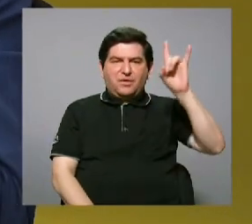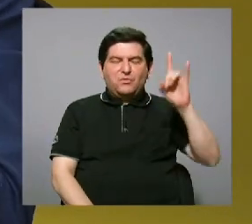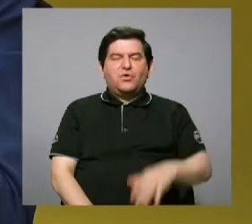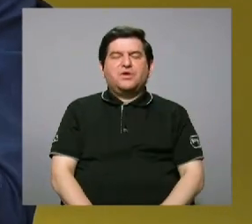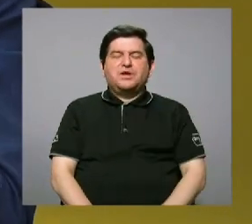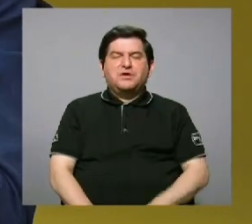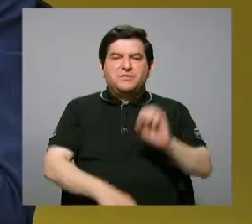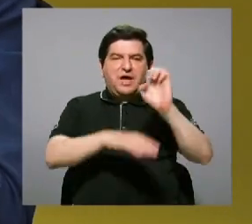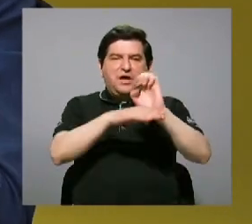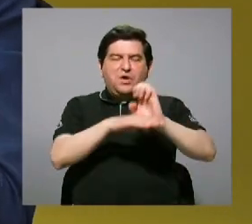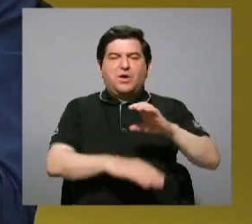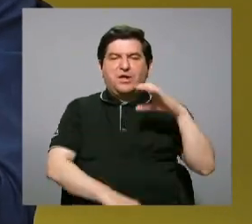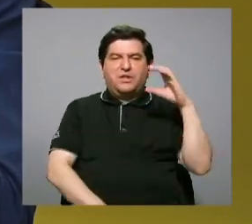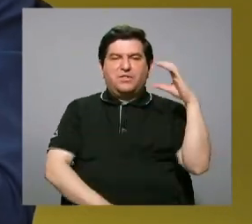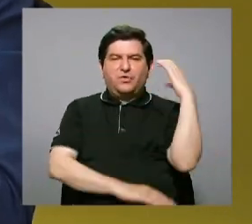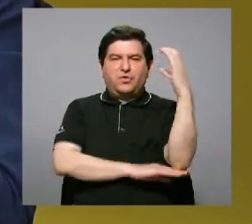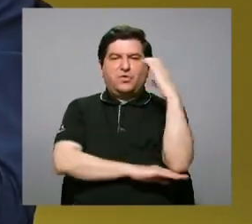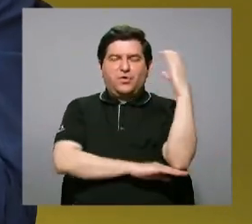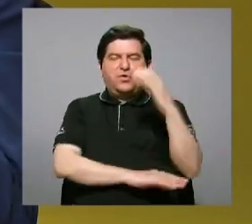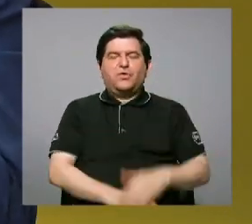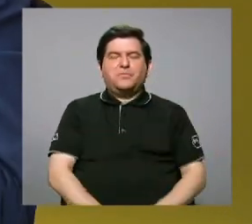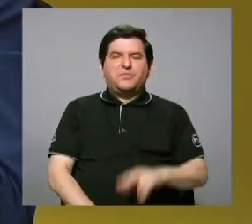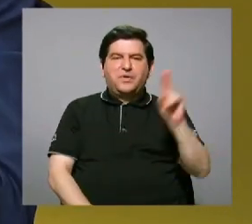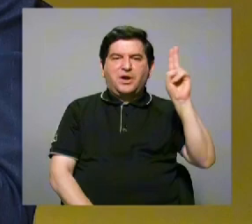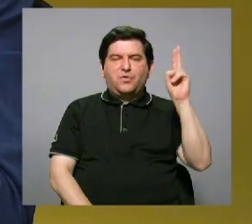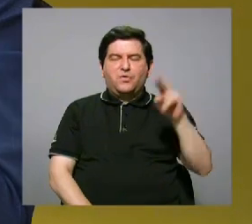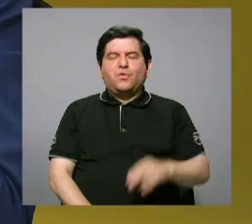Colombia, Uruguay, México.